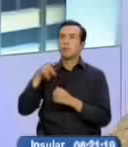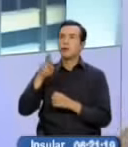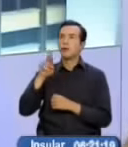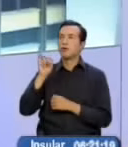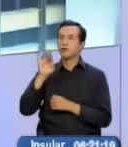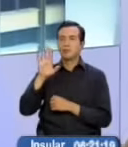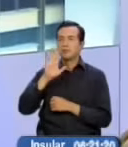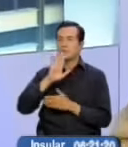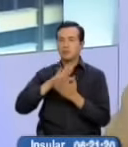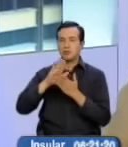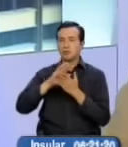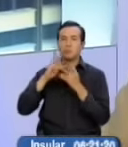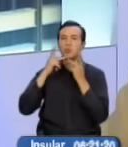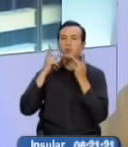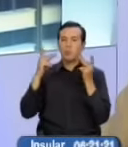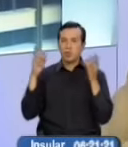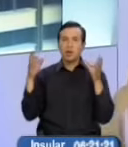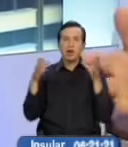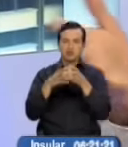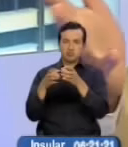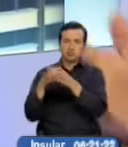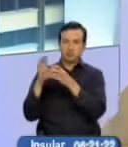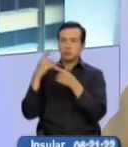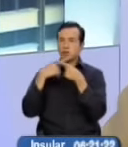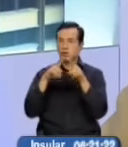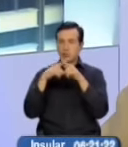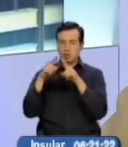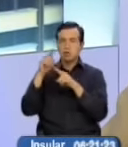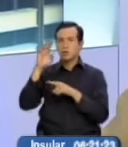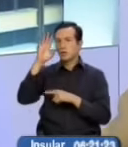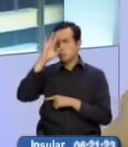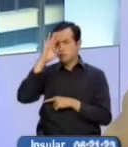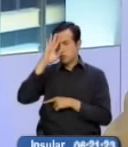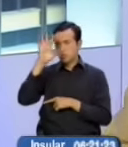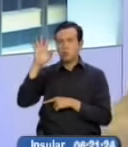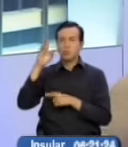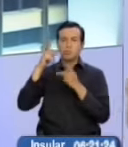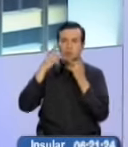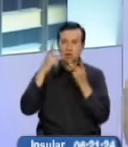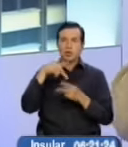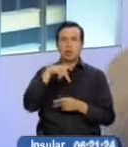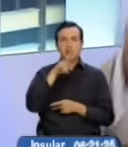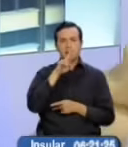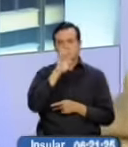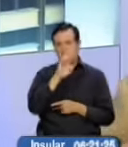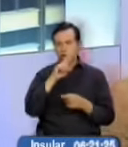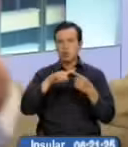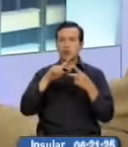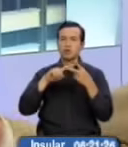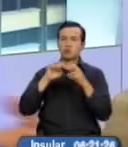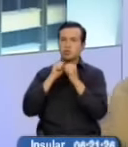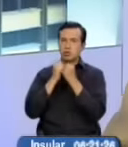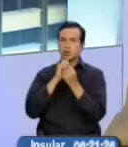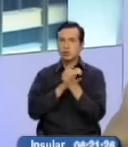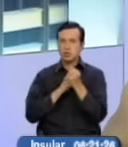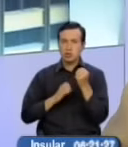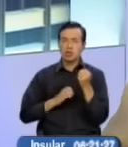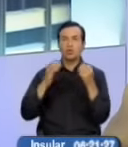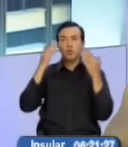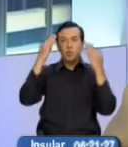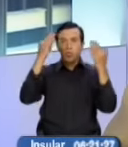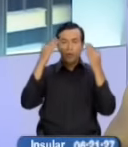del populismo, de las diversas corrientes populistas, que sea PRE, Partido Social Cristiano o Noboa,